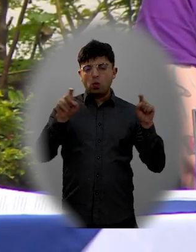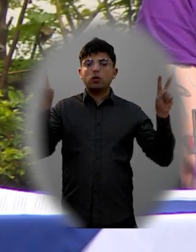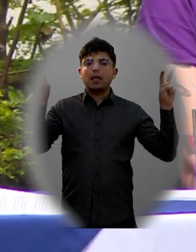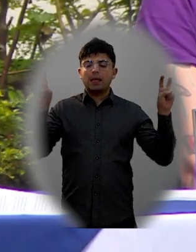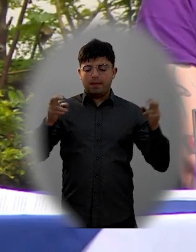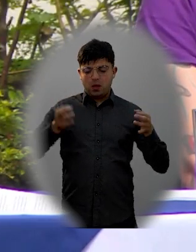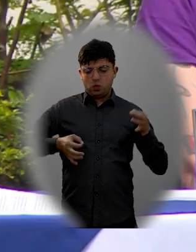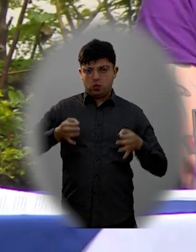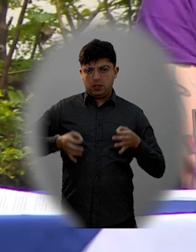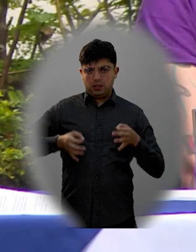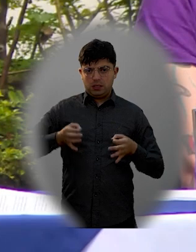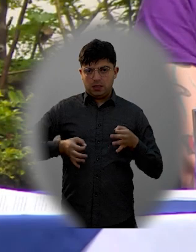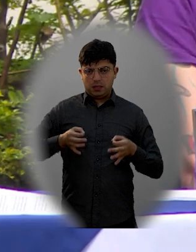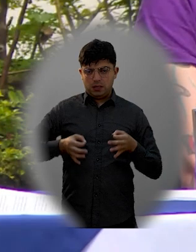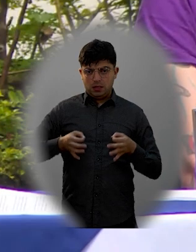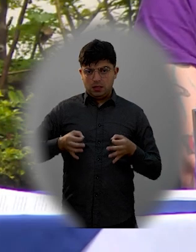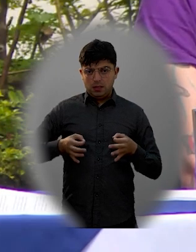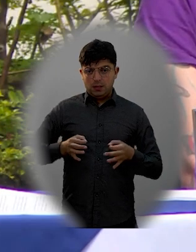de justicia.